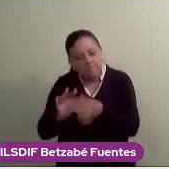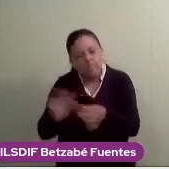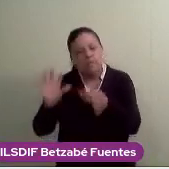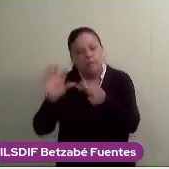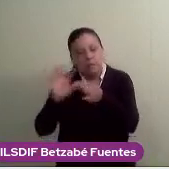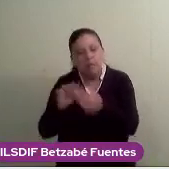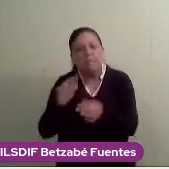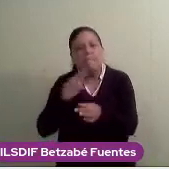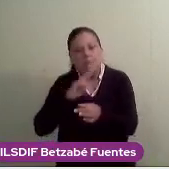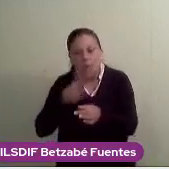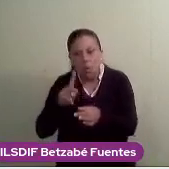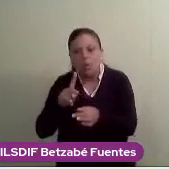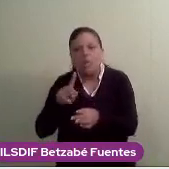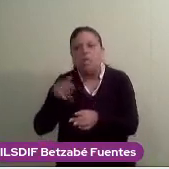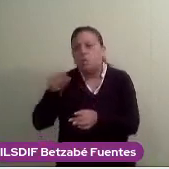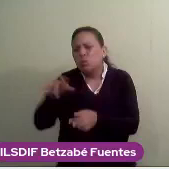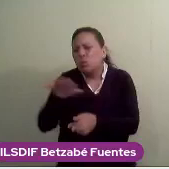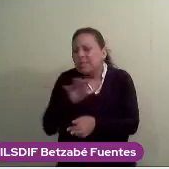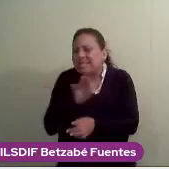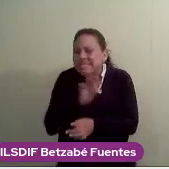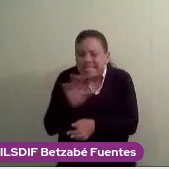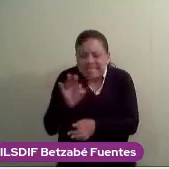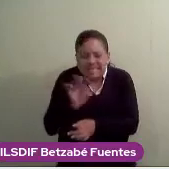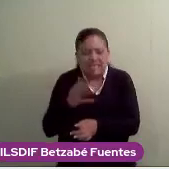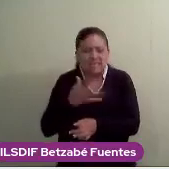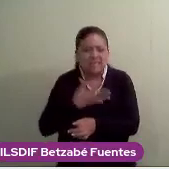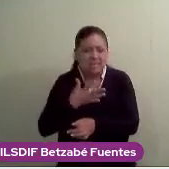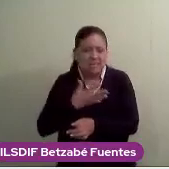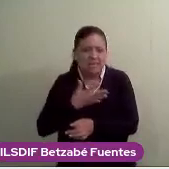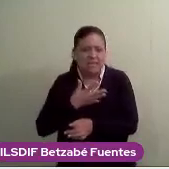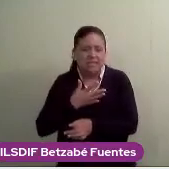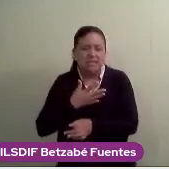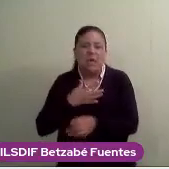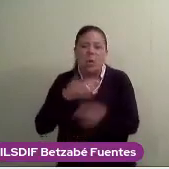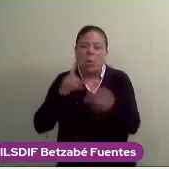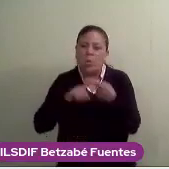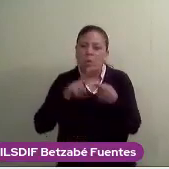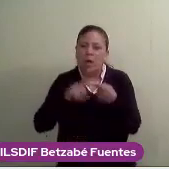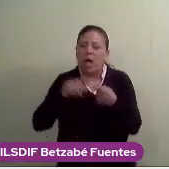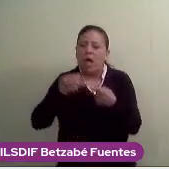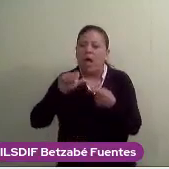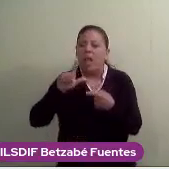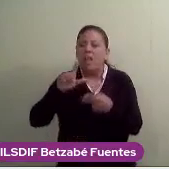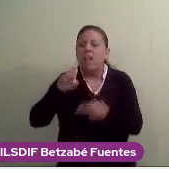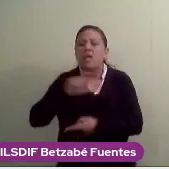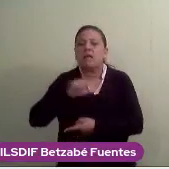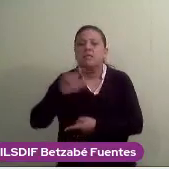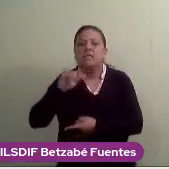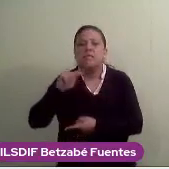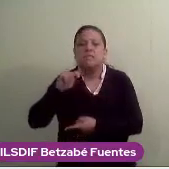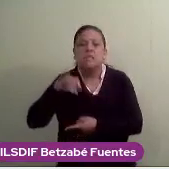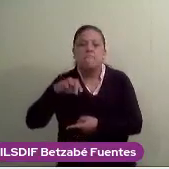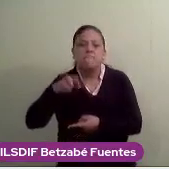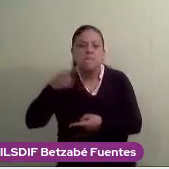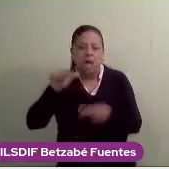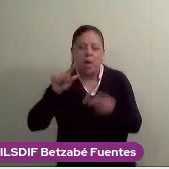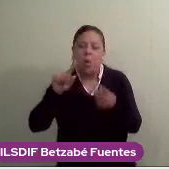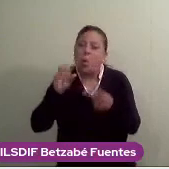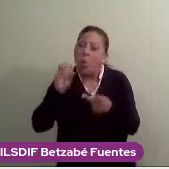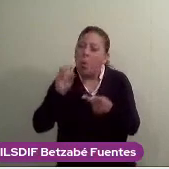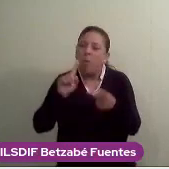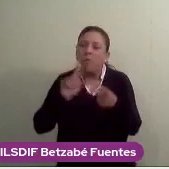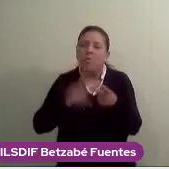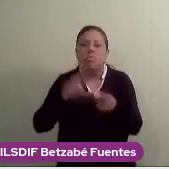como alexitimia, o puede ser depresión, y estos están encargados de valorarlo pues por